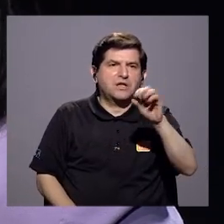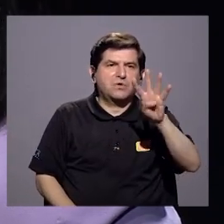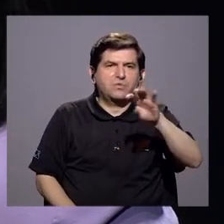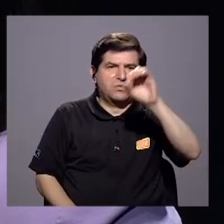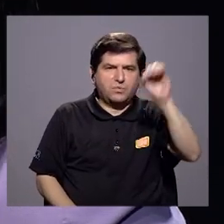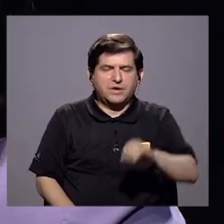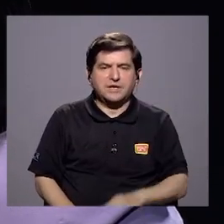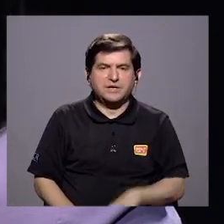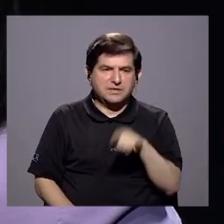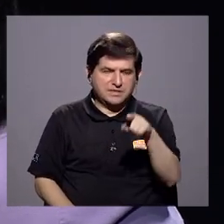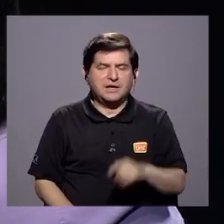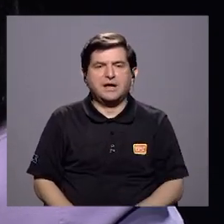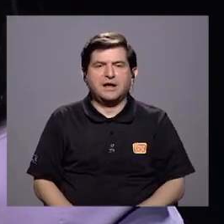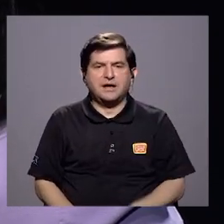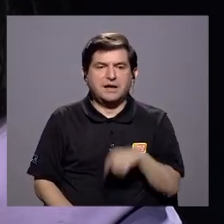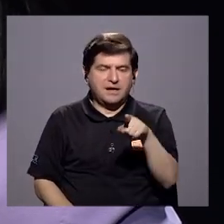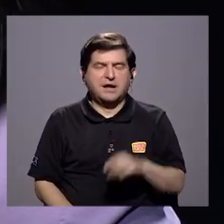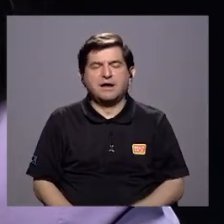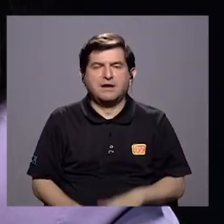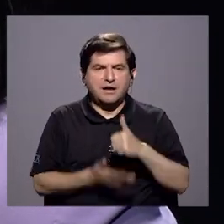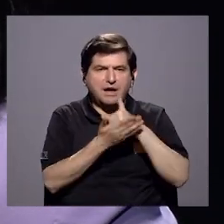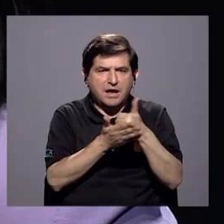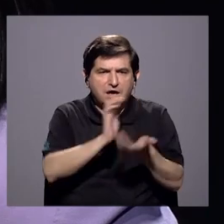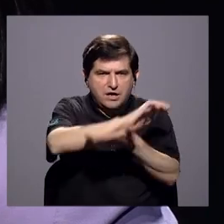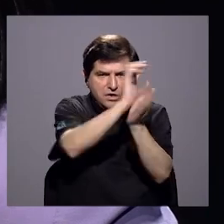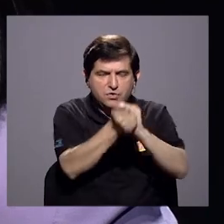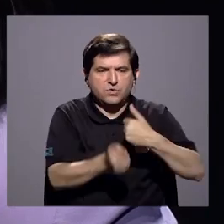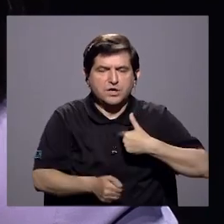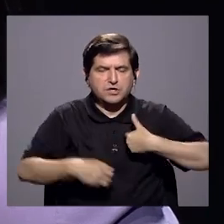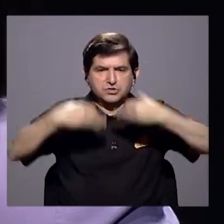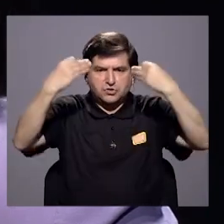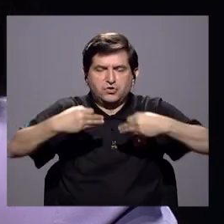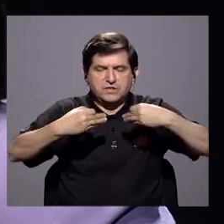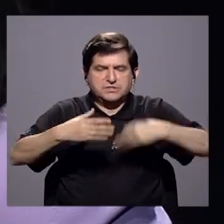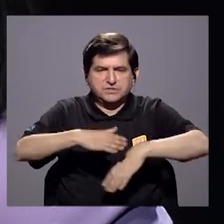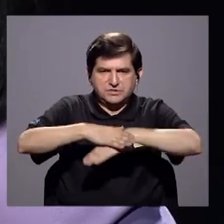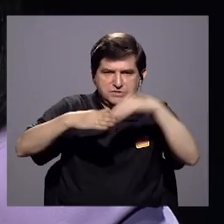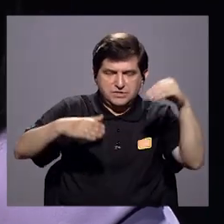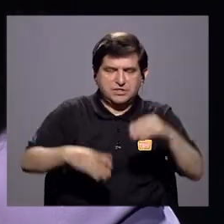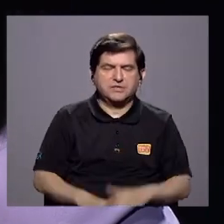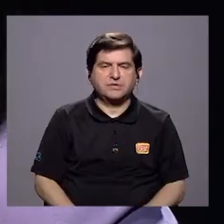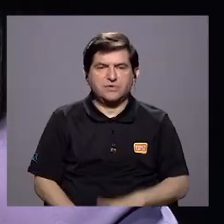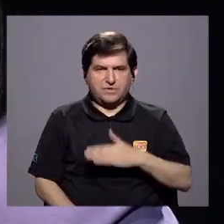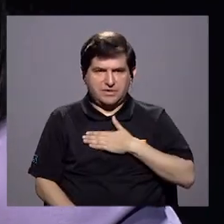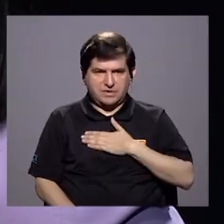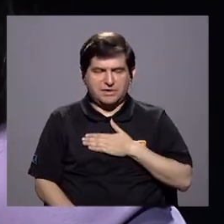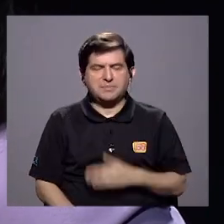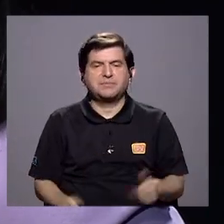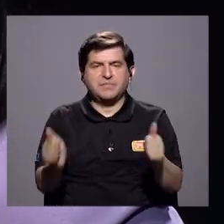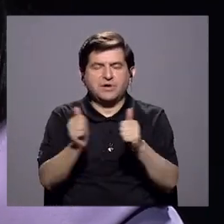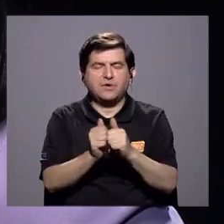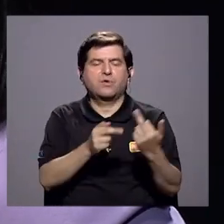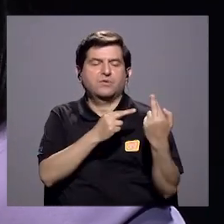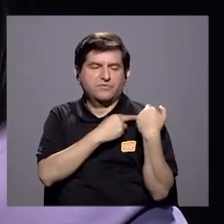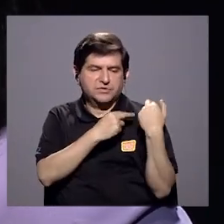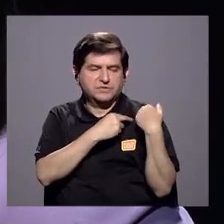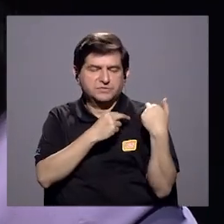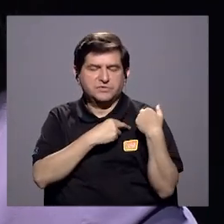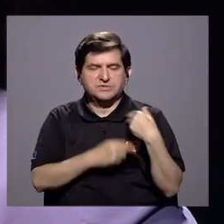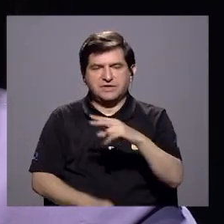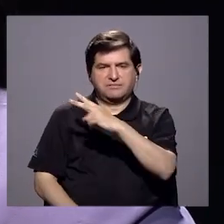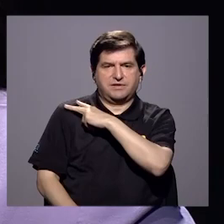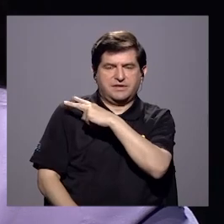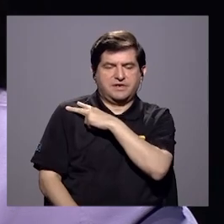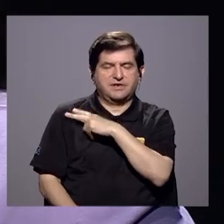acogió a unos bonos de transformación, que yo decido voluntariamente retirarme, me dan mi cese con responsabilidad patronal y